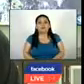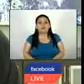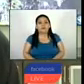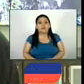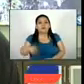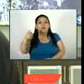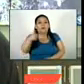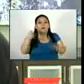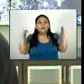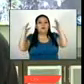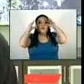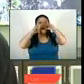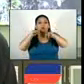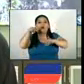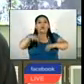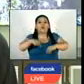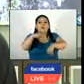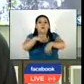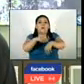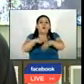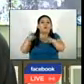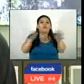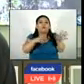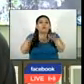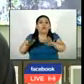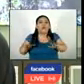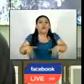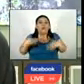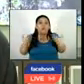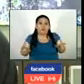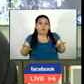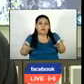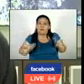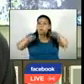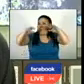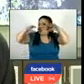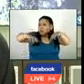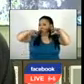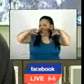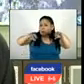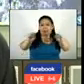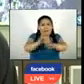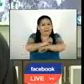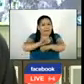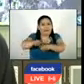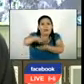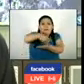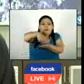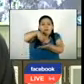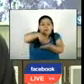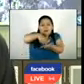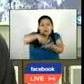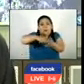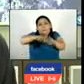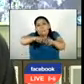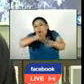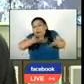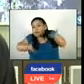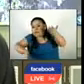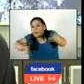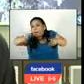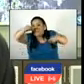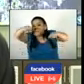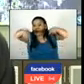Buenas noches, para el pronóstico del tiempo de esta noche no estamos previendo lluvias en la zona central, aunque continúa siendo posible